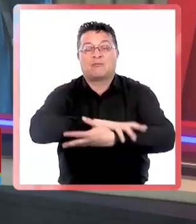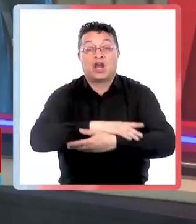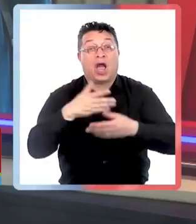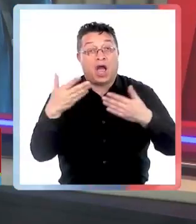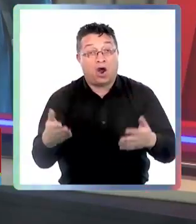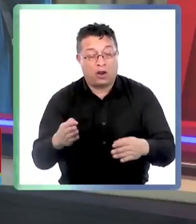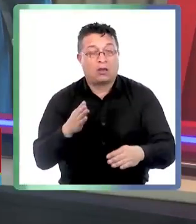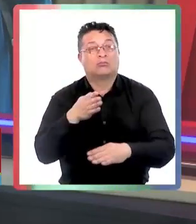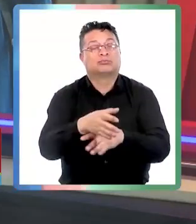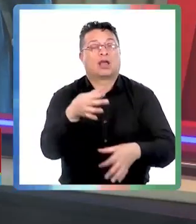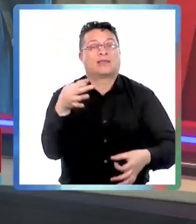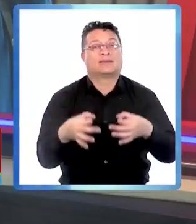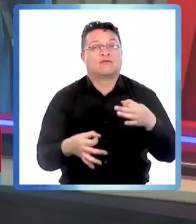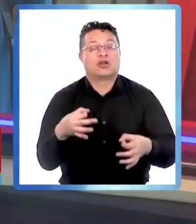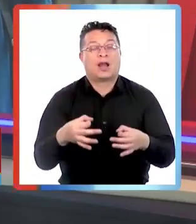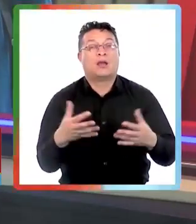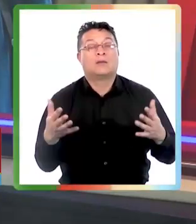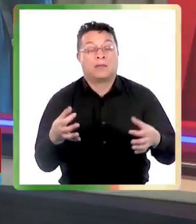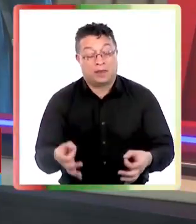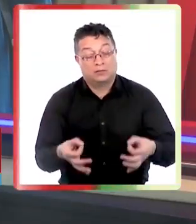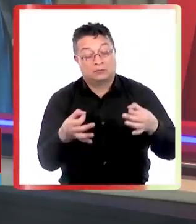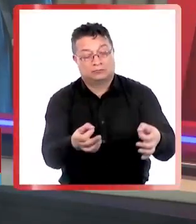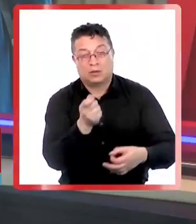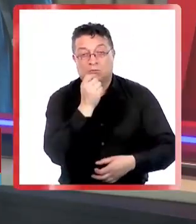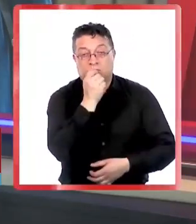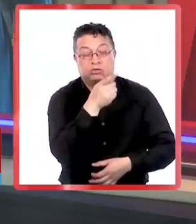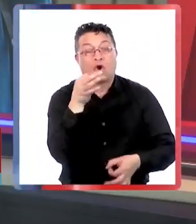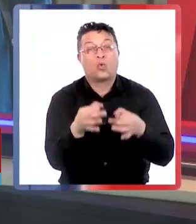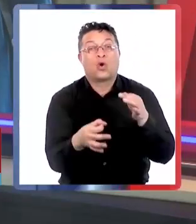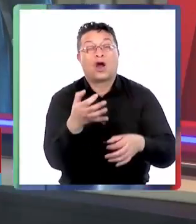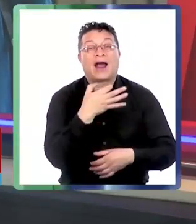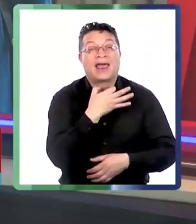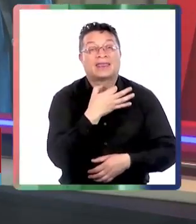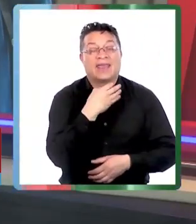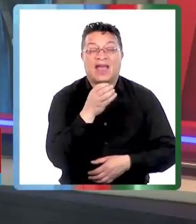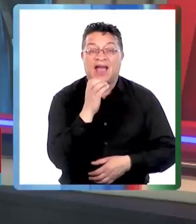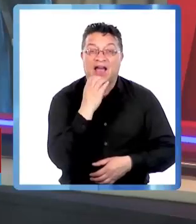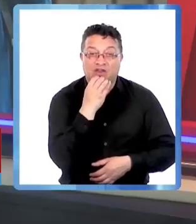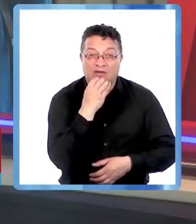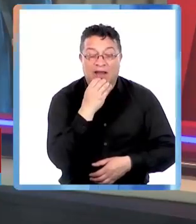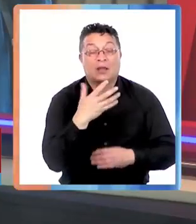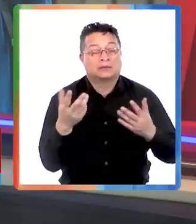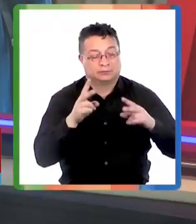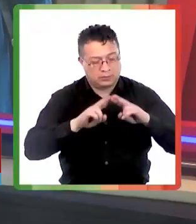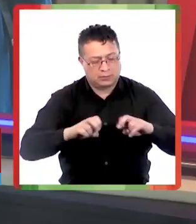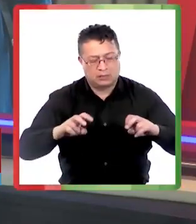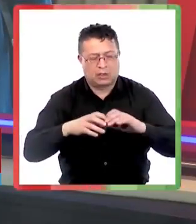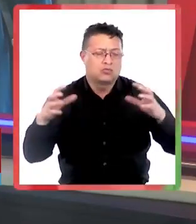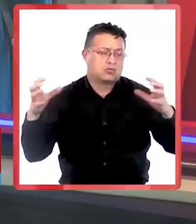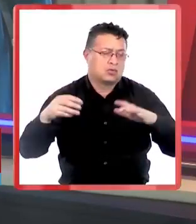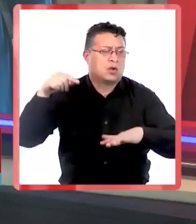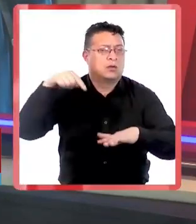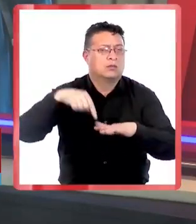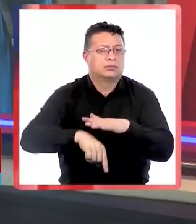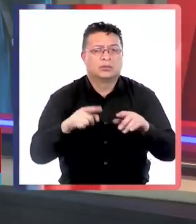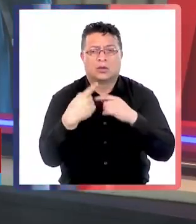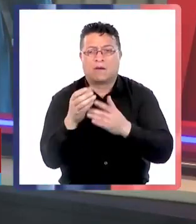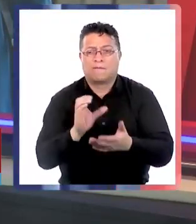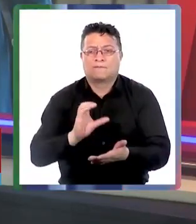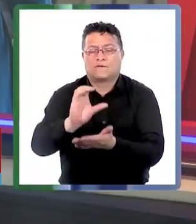Convenios. Y ahora el parlamentario acudió a los tribunales porque presentó una querella en el Juzgado de Garantía de Antofagasta para que se investigue